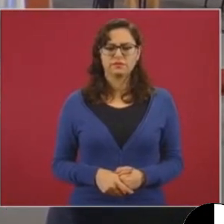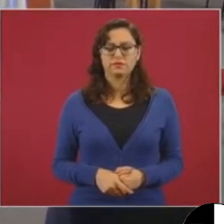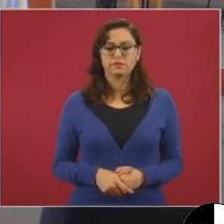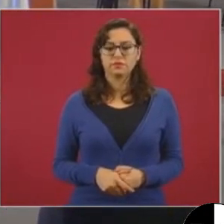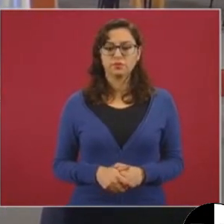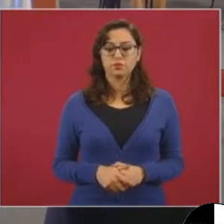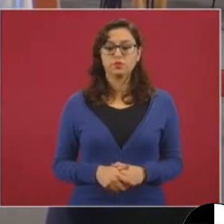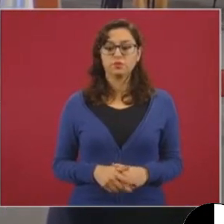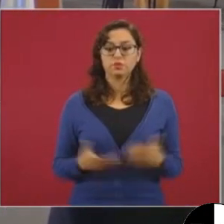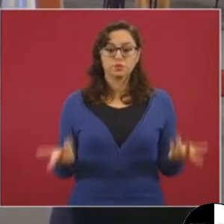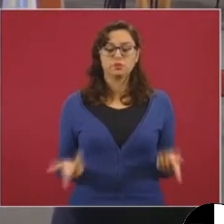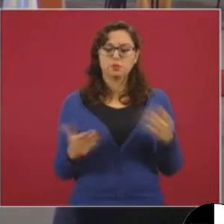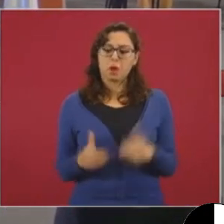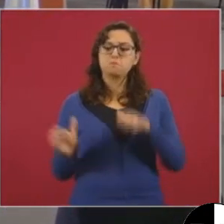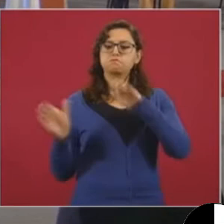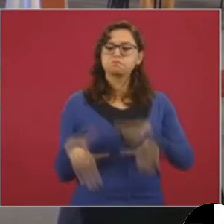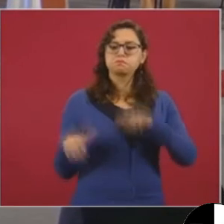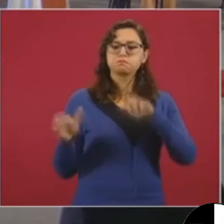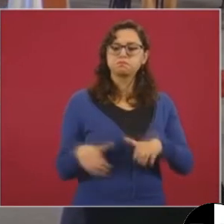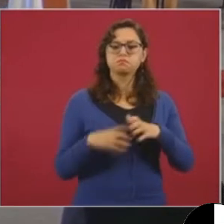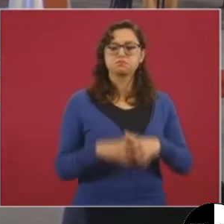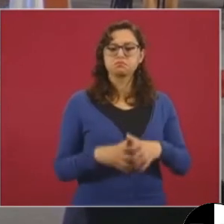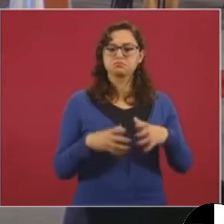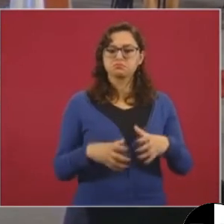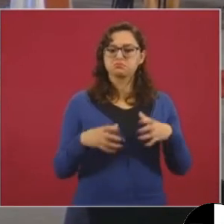se vienen creando empleos,